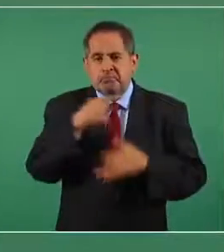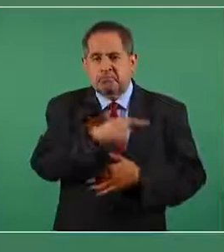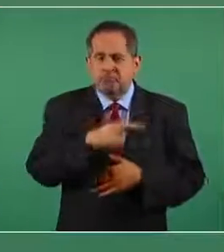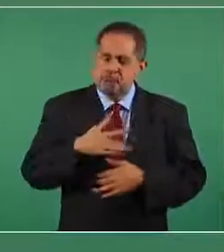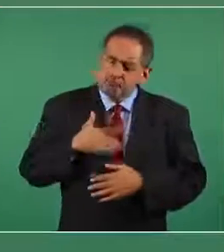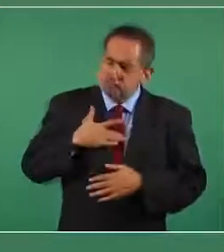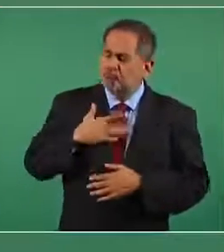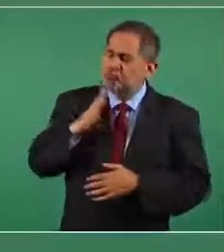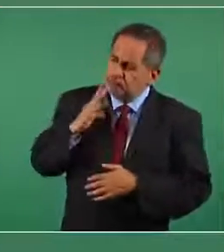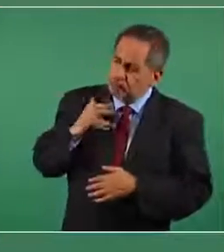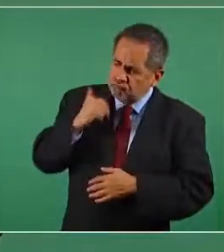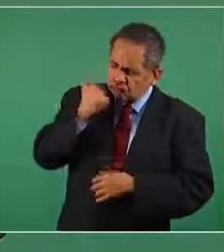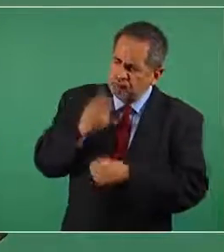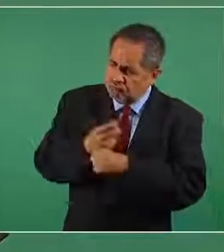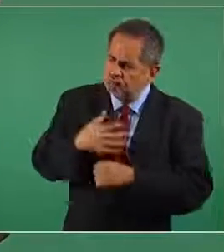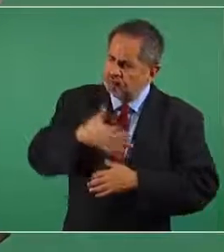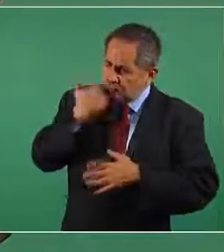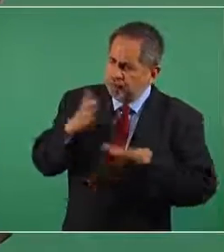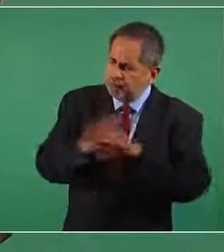voluntad.